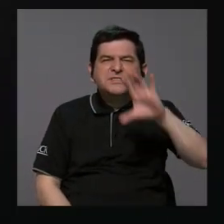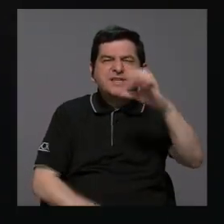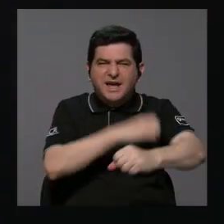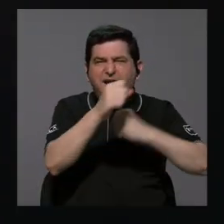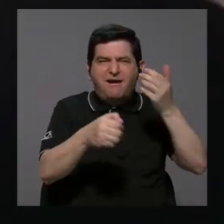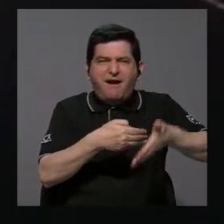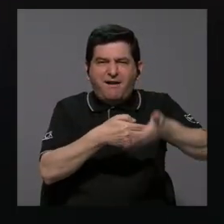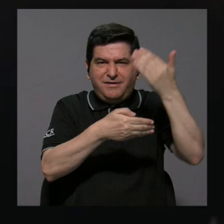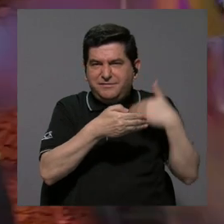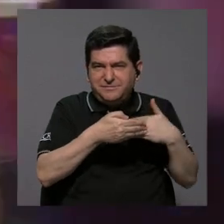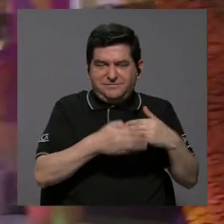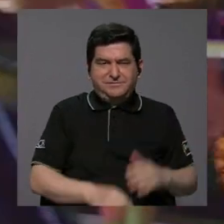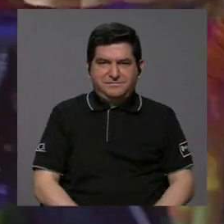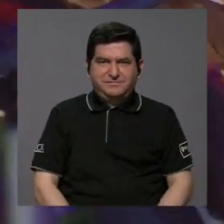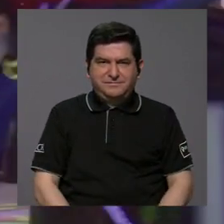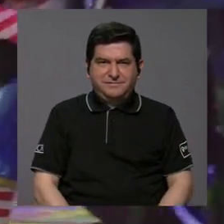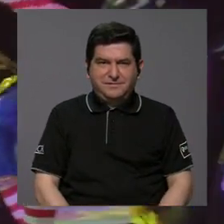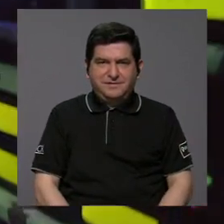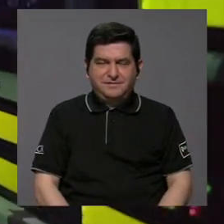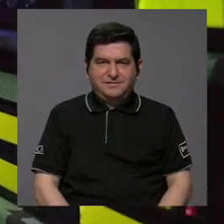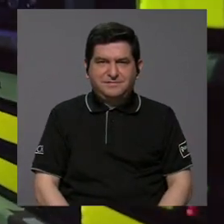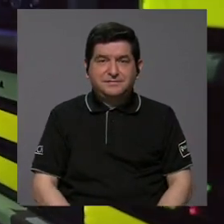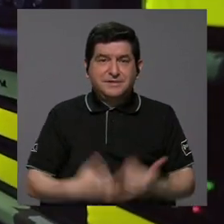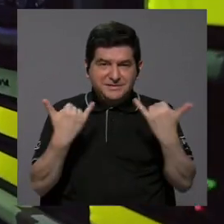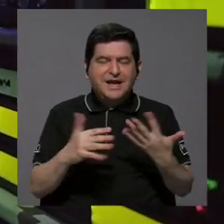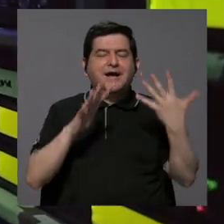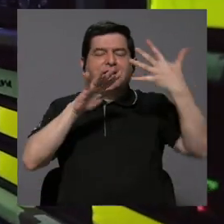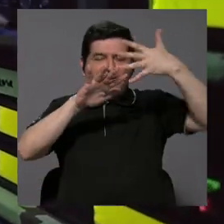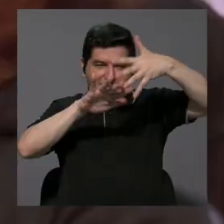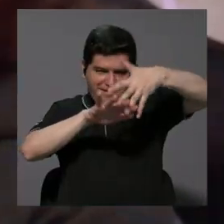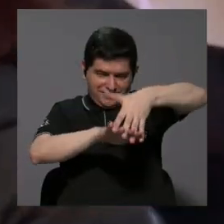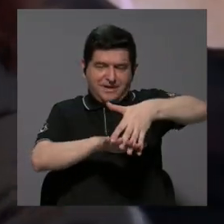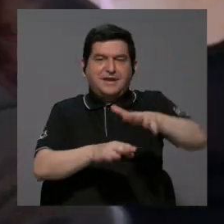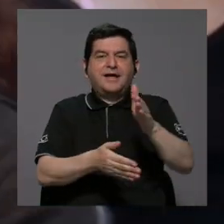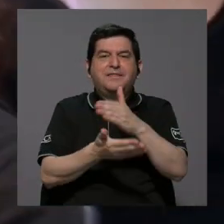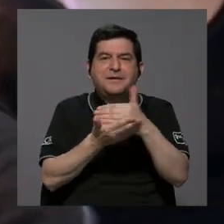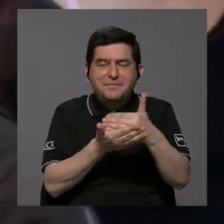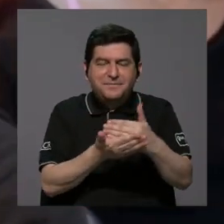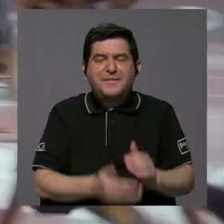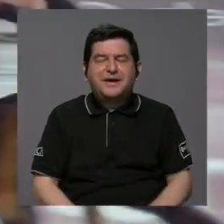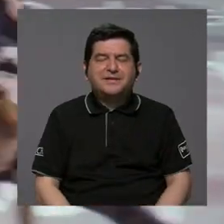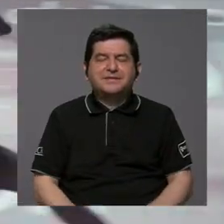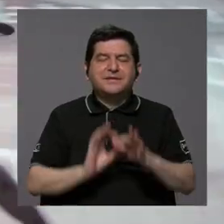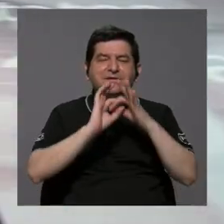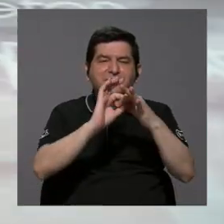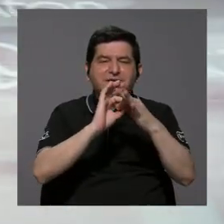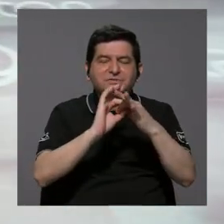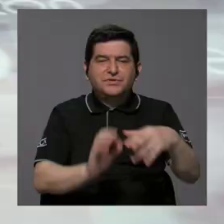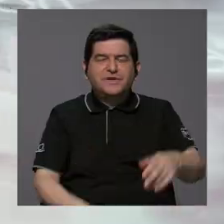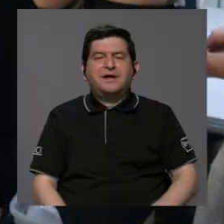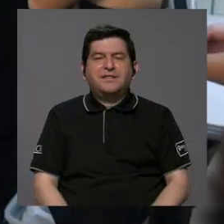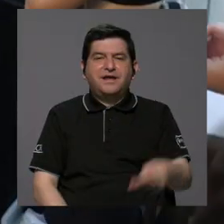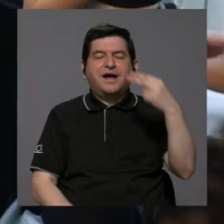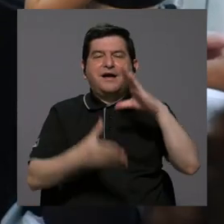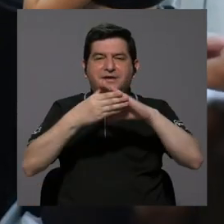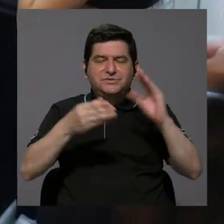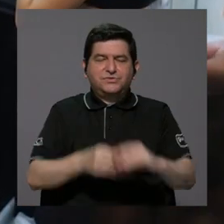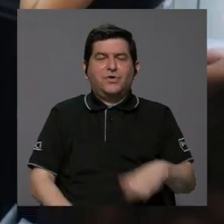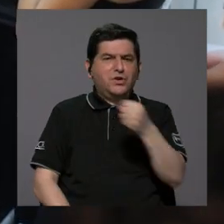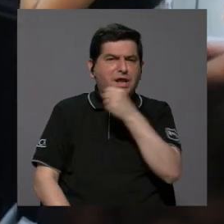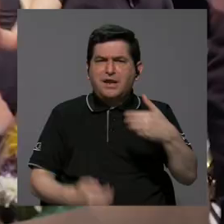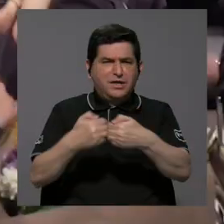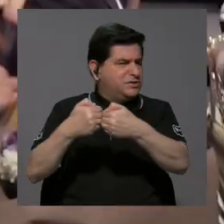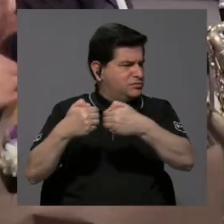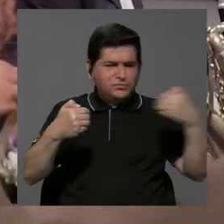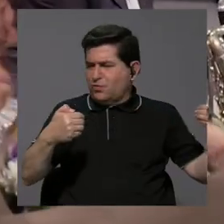o más donde se se integran como parte como en función de la historia para contar la historia es decir la canción No es algo